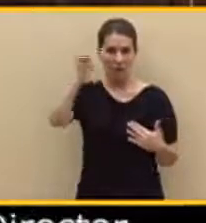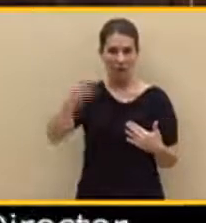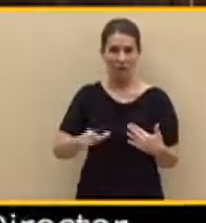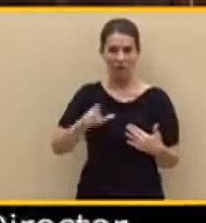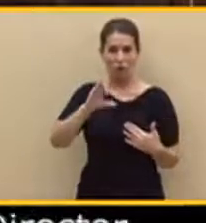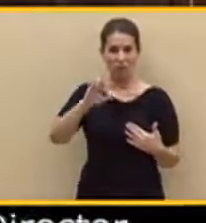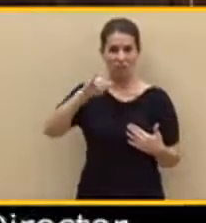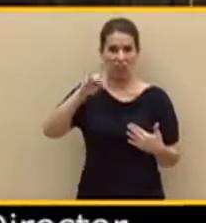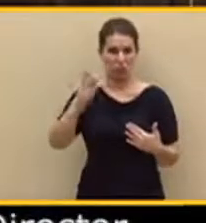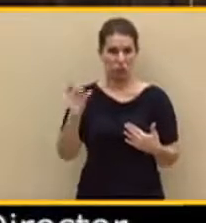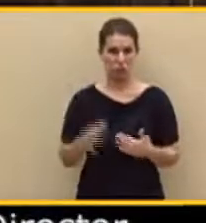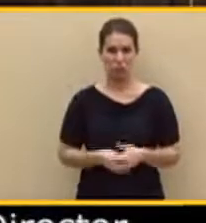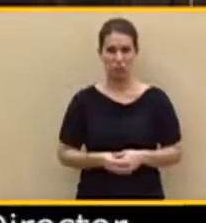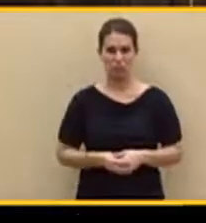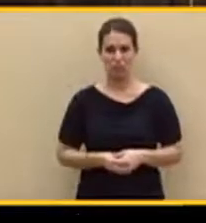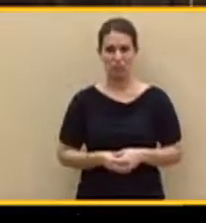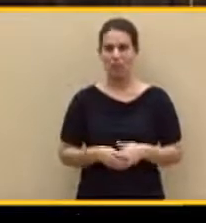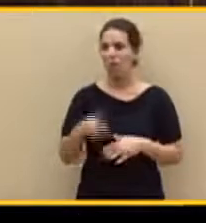por favor. Un segundo, señoría.